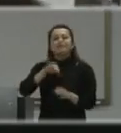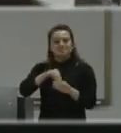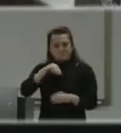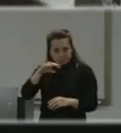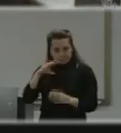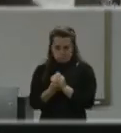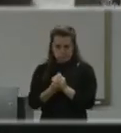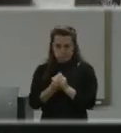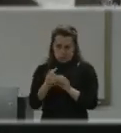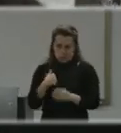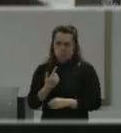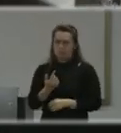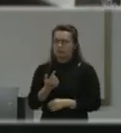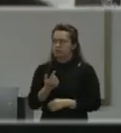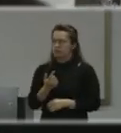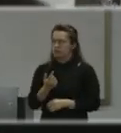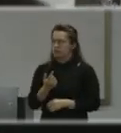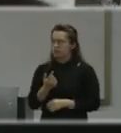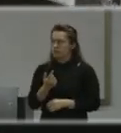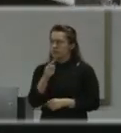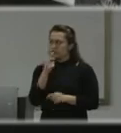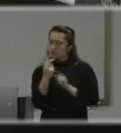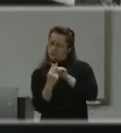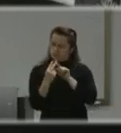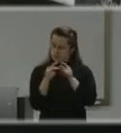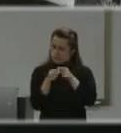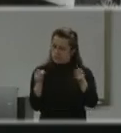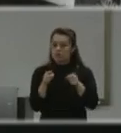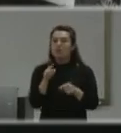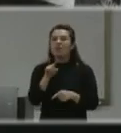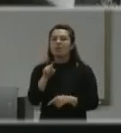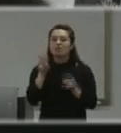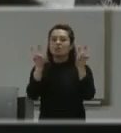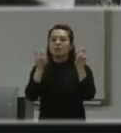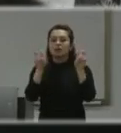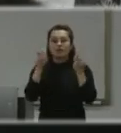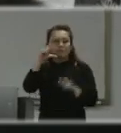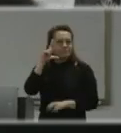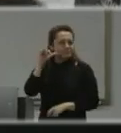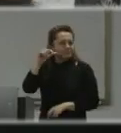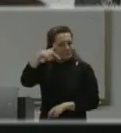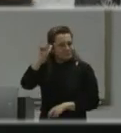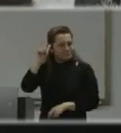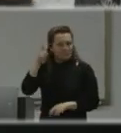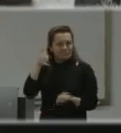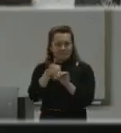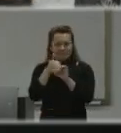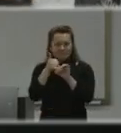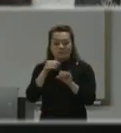incluye, voy a hacer una doble palabra ahí, pero el tema de la genitalidad, ya sería más